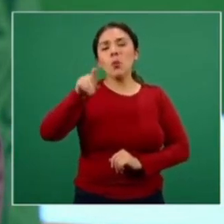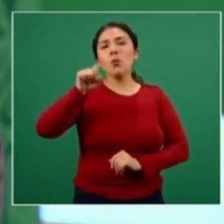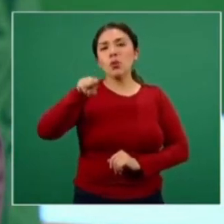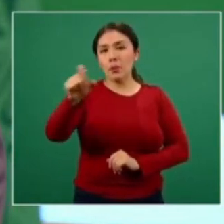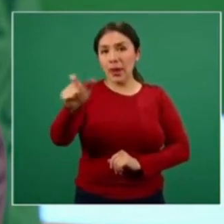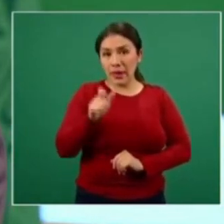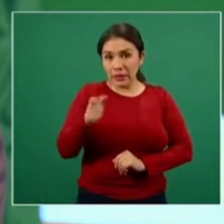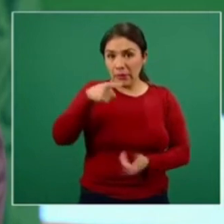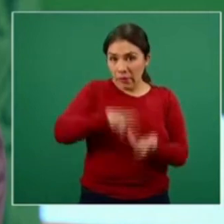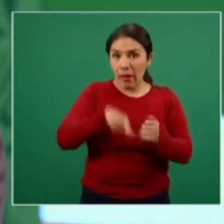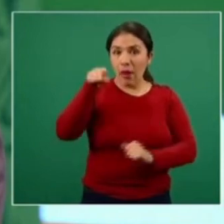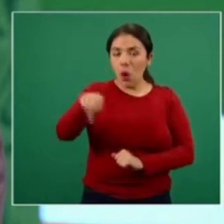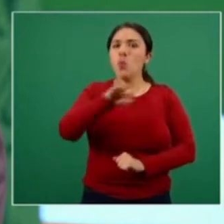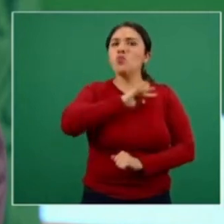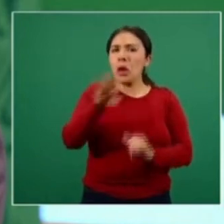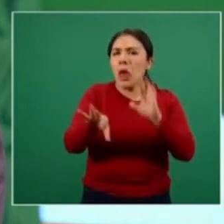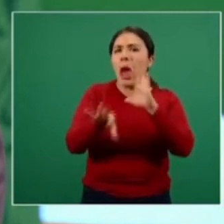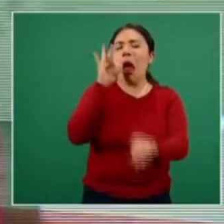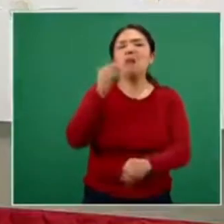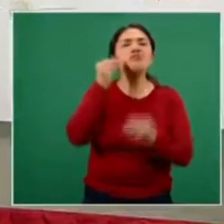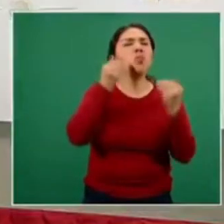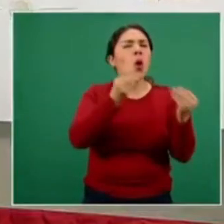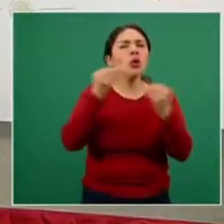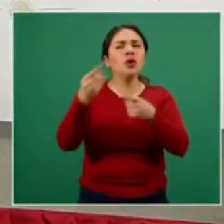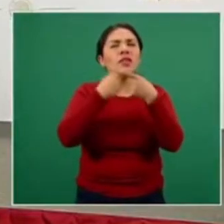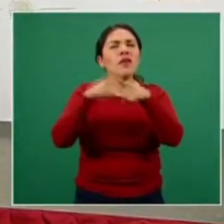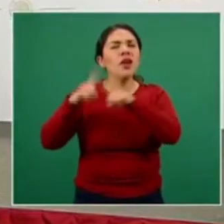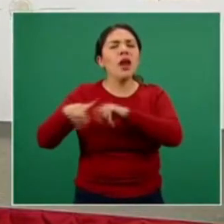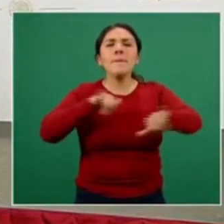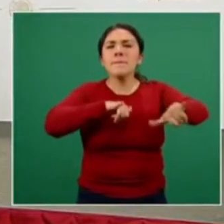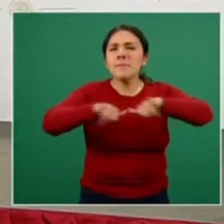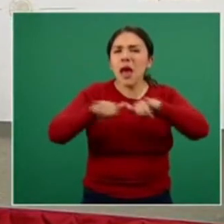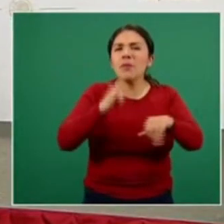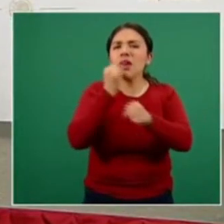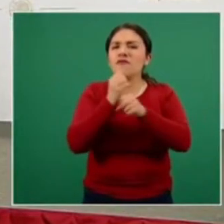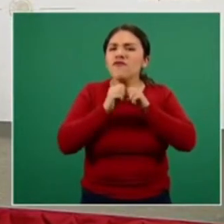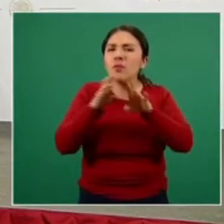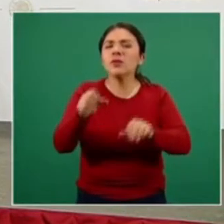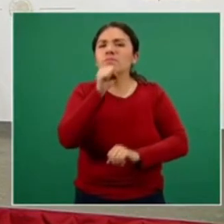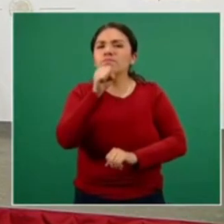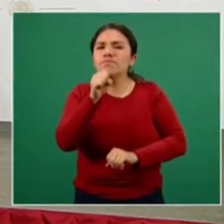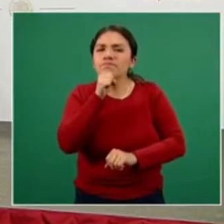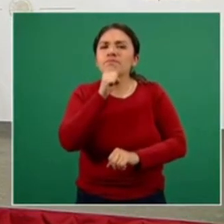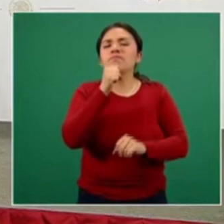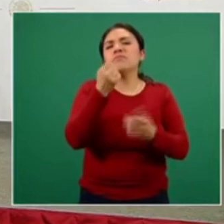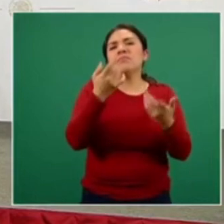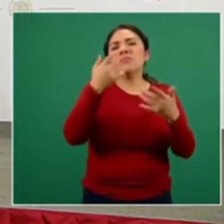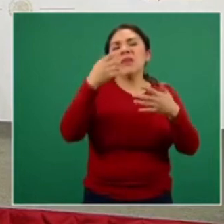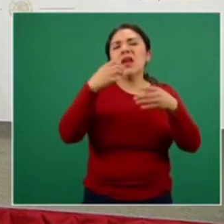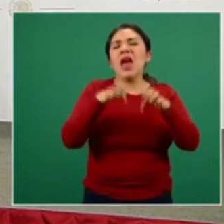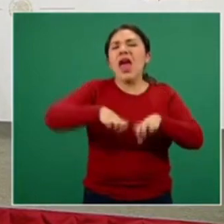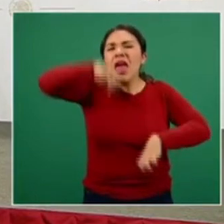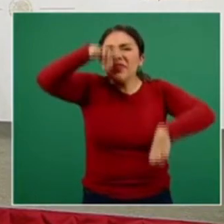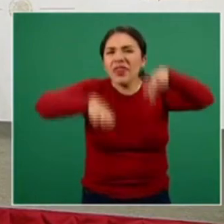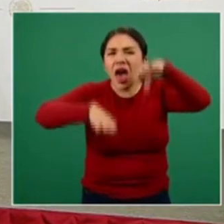coronavirus.gov.mx, en el que se pueden encontrar múltiples elementos, mapas, tableros de control, gráficas por